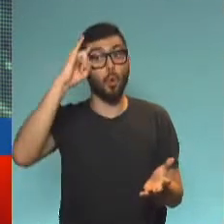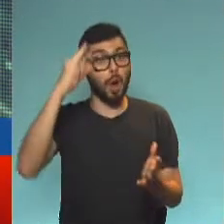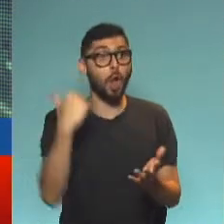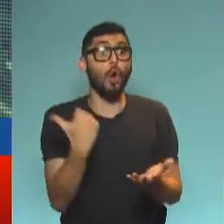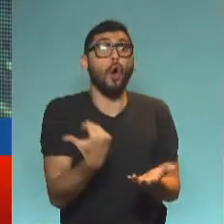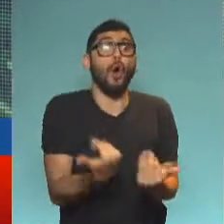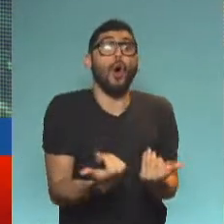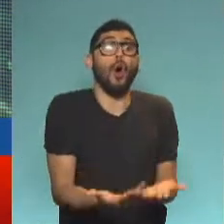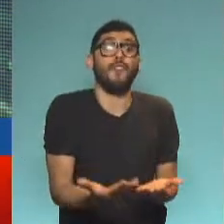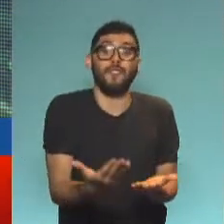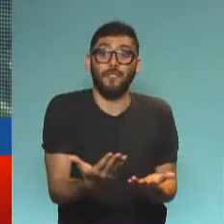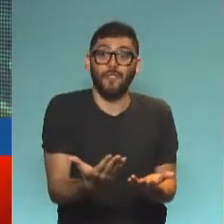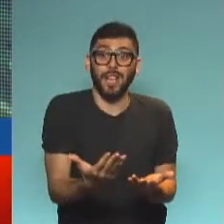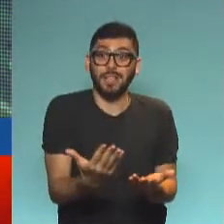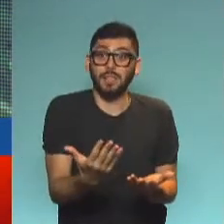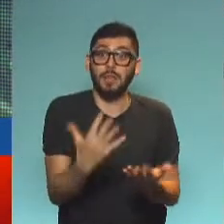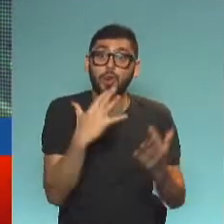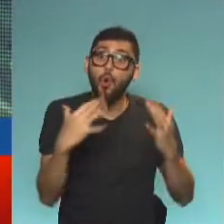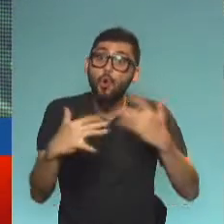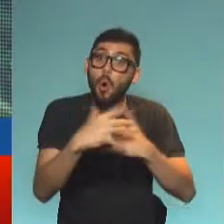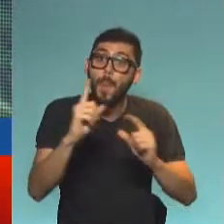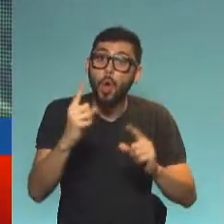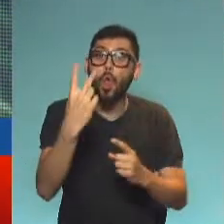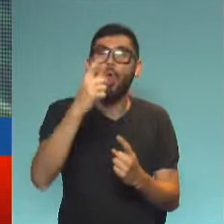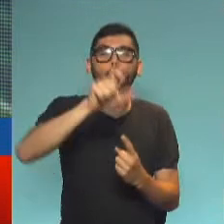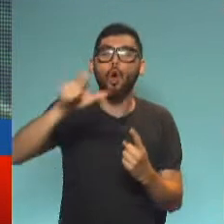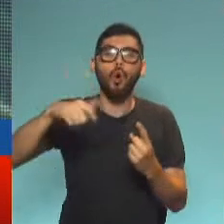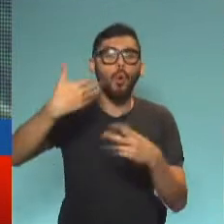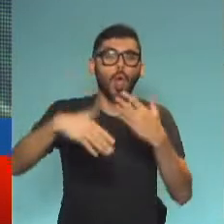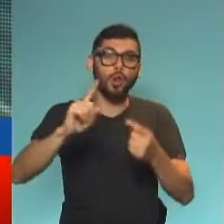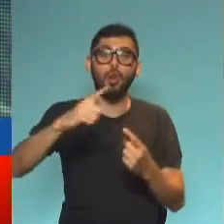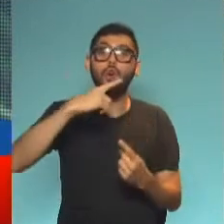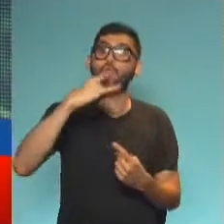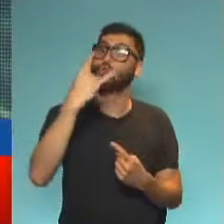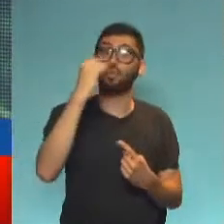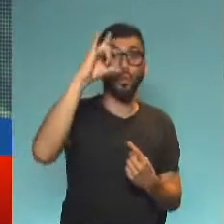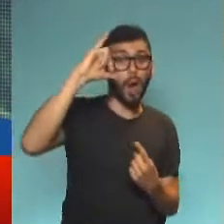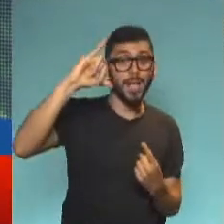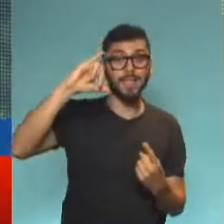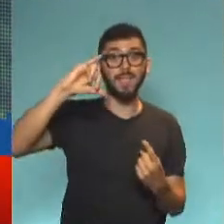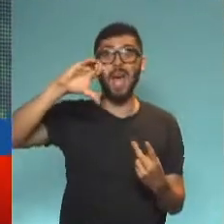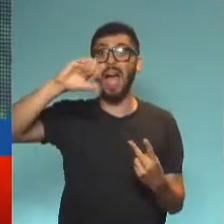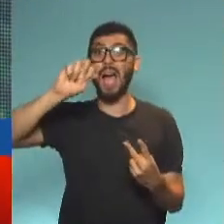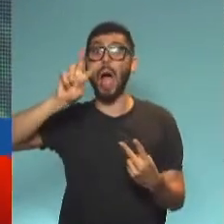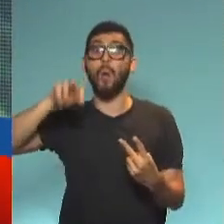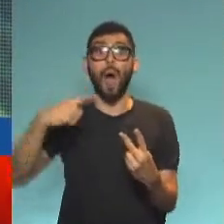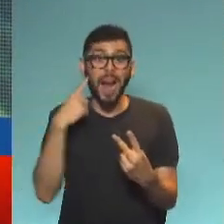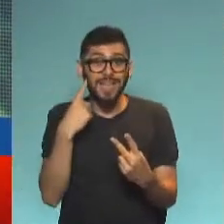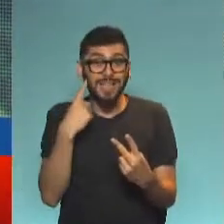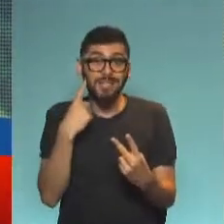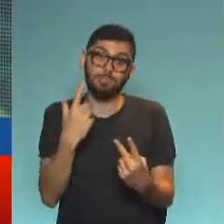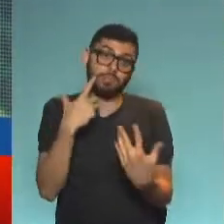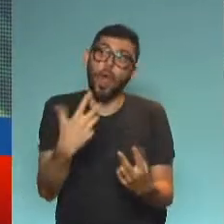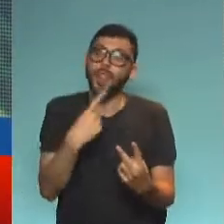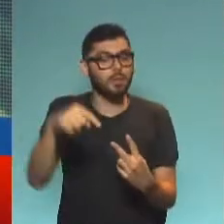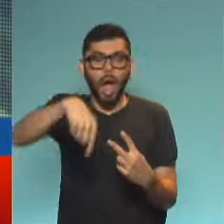candidato, saltaron enseguida, no dos jugadores cualquiera, Suárez y Cavani, a decir, no se puede jugar aquí. No se puede